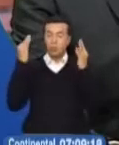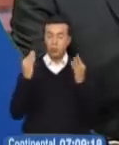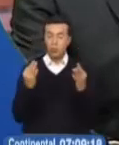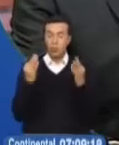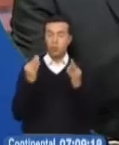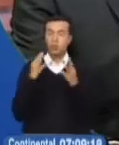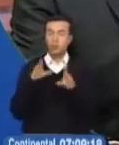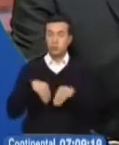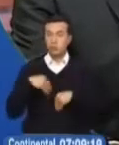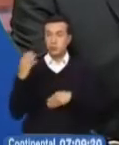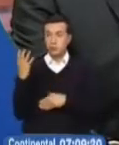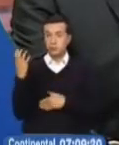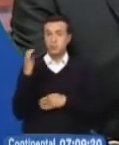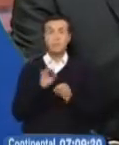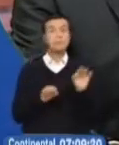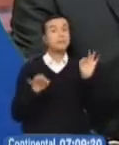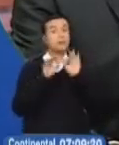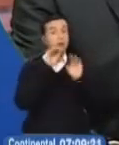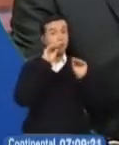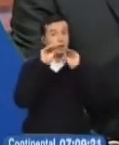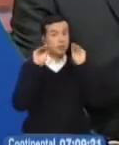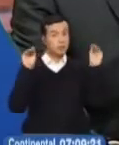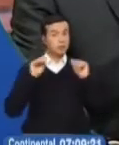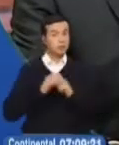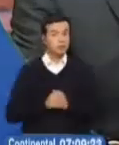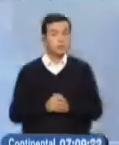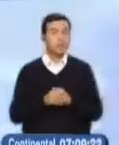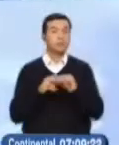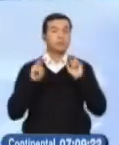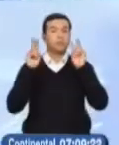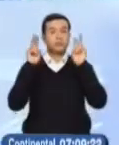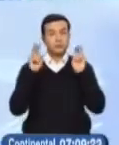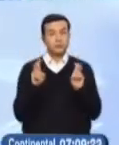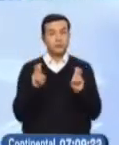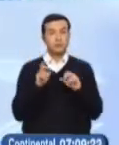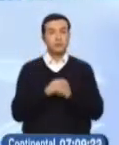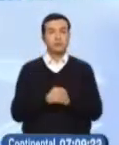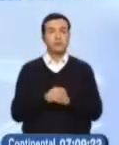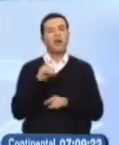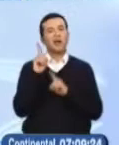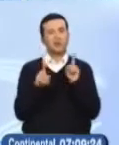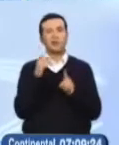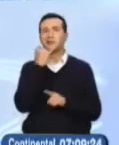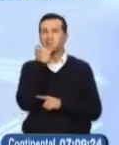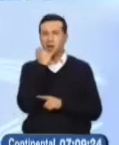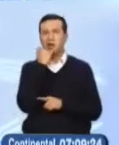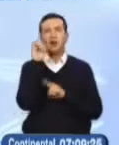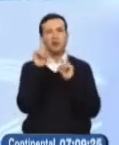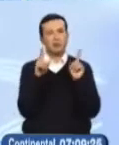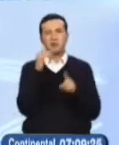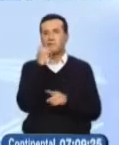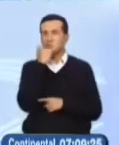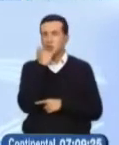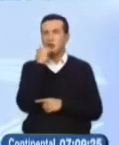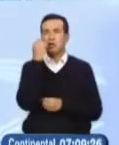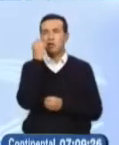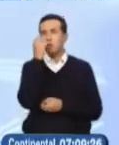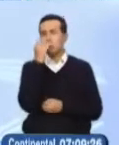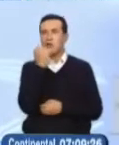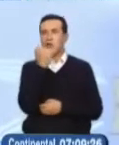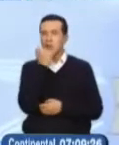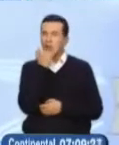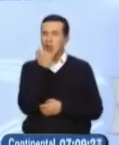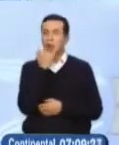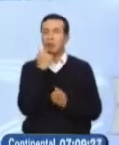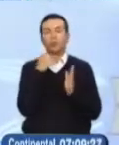a este beneficio es importante aclarar temas que han venido mal informando a la ciudadanía en los últimos días que un